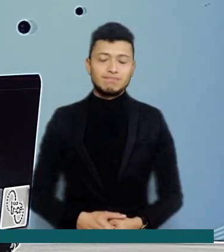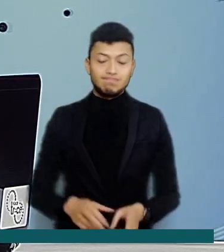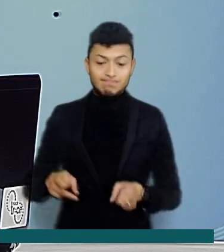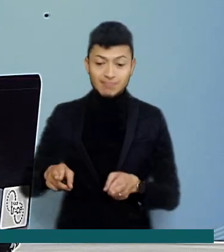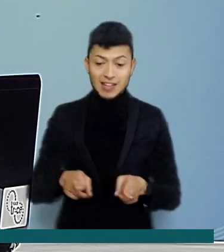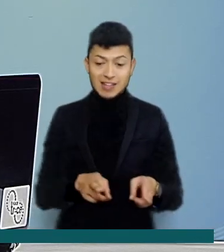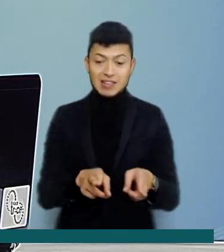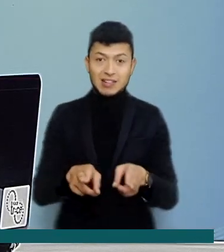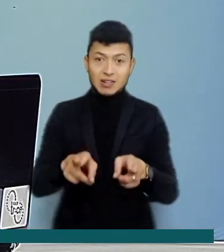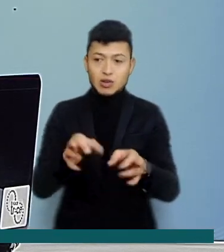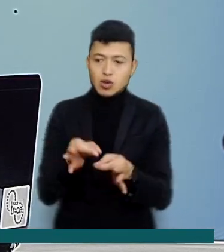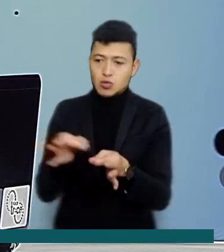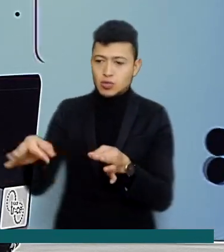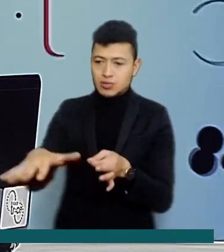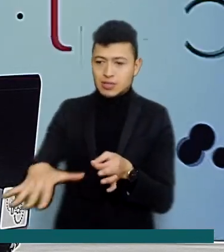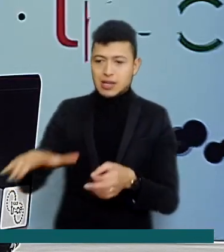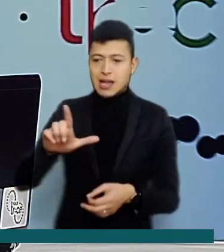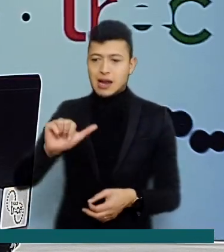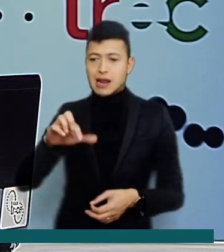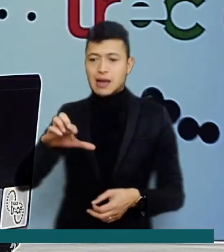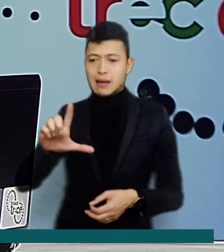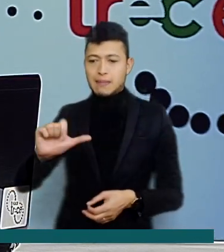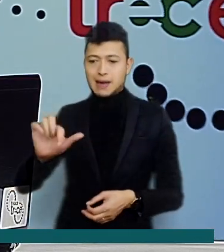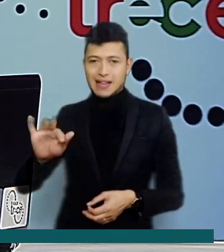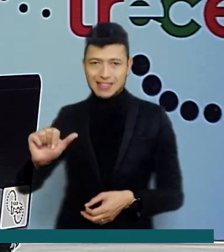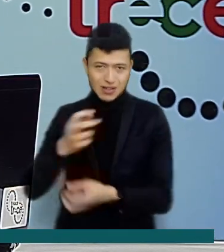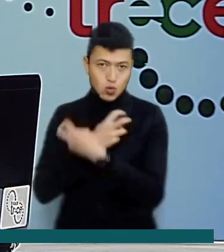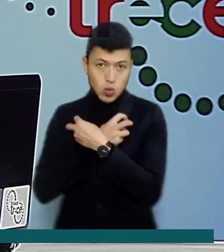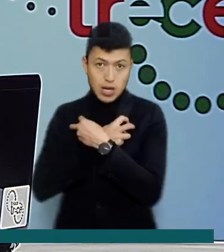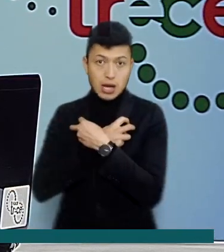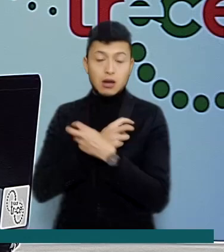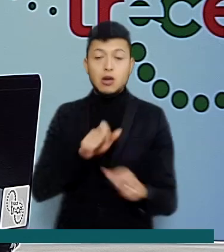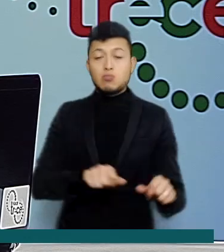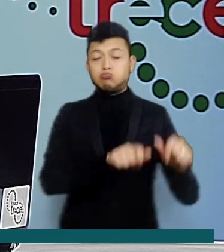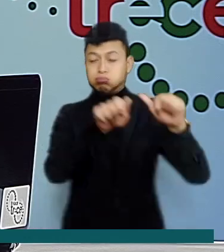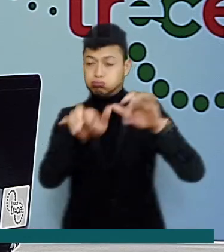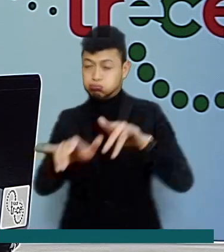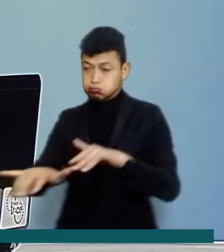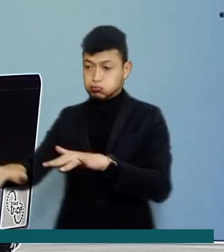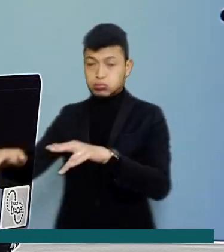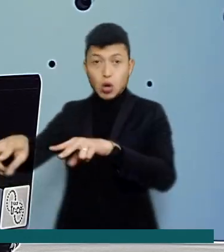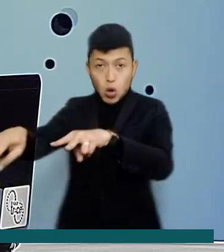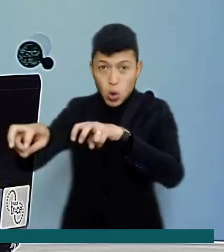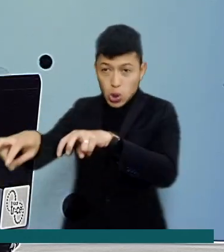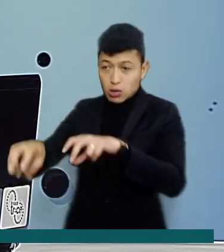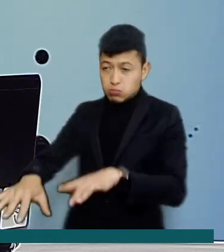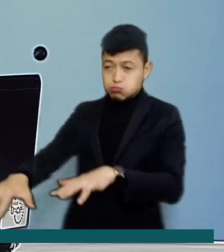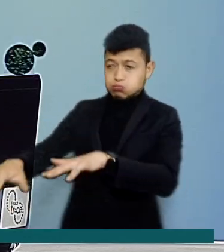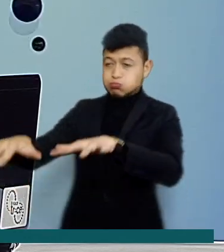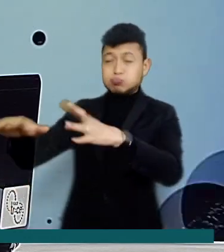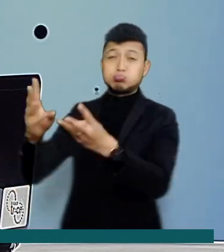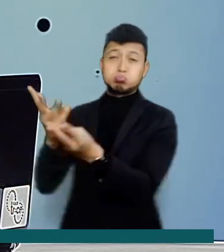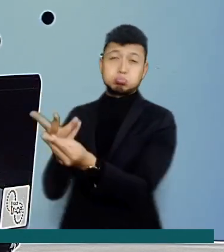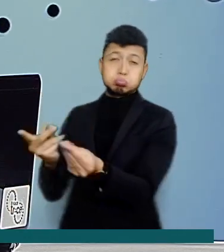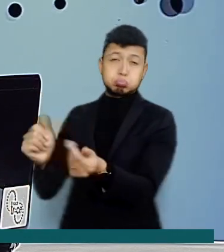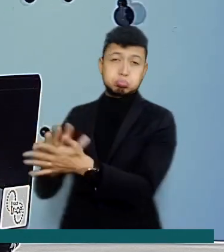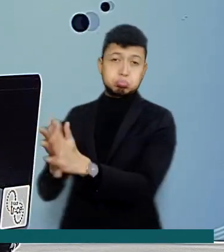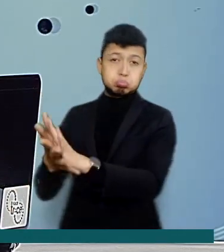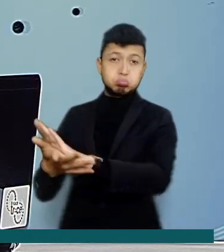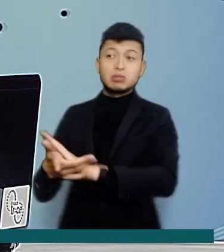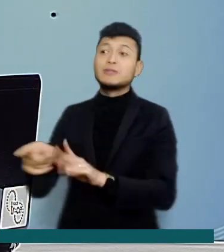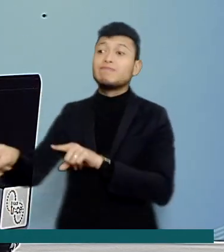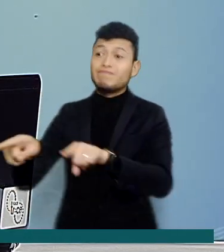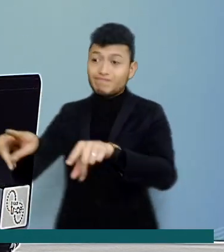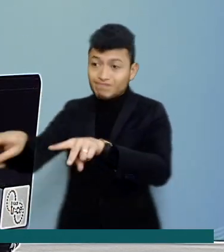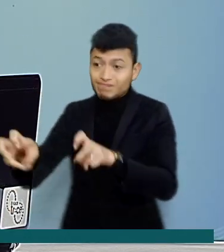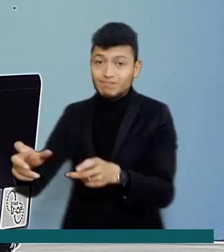El desbordamiento de ríos cercanos al municipio de La Plata, en el Huila, acabó con cientos de hectáreas de cultivos, cosechas de las que dependía el sustento